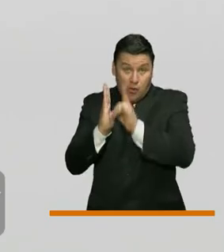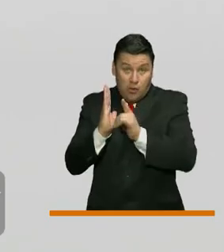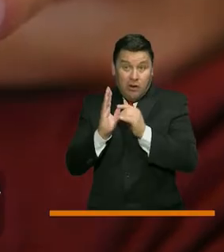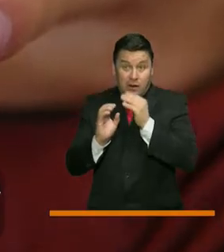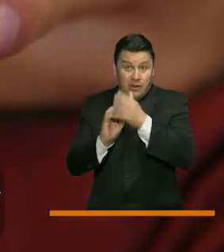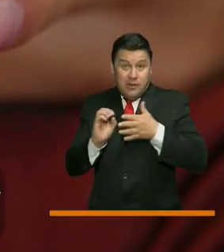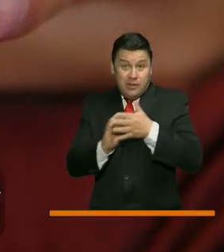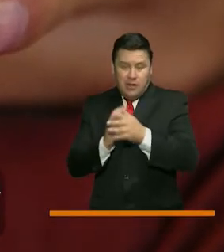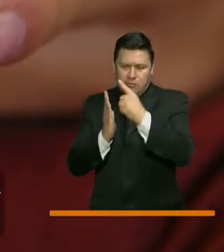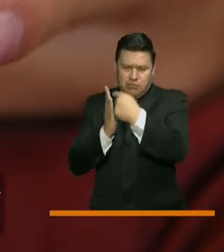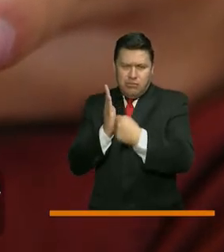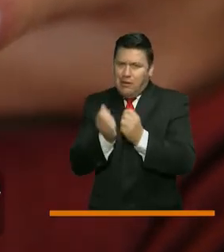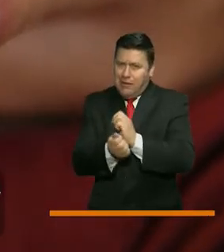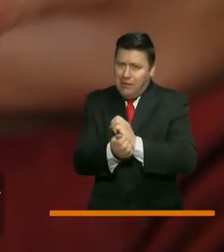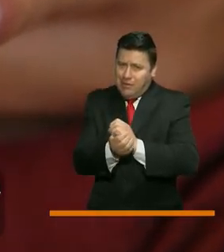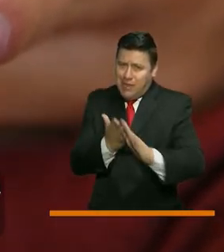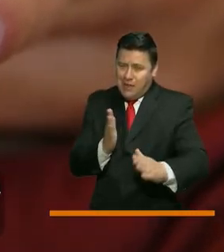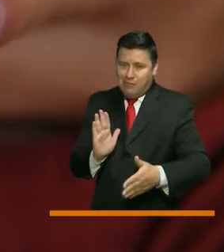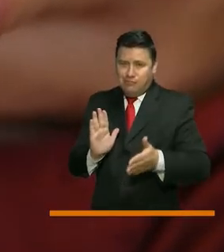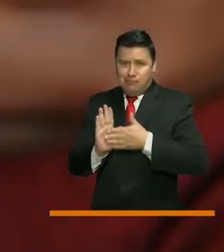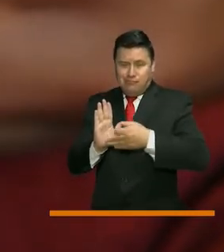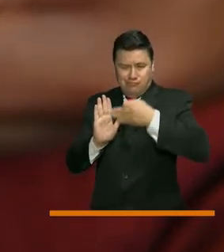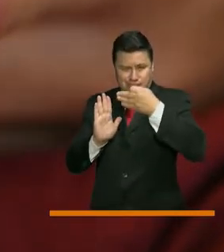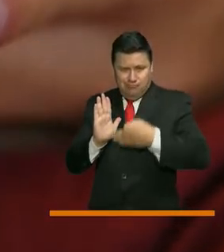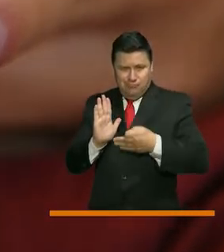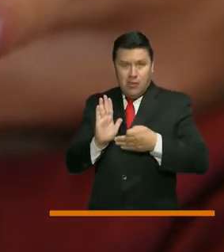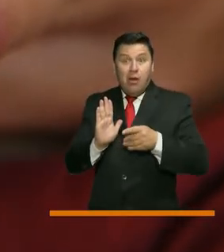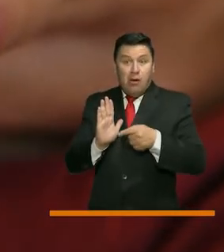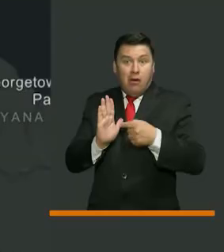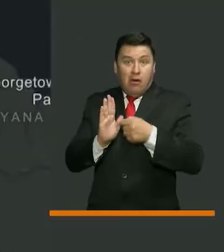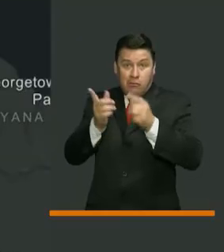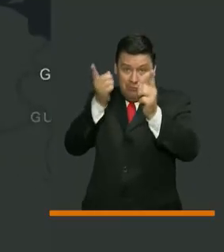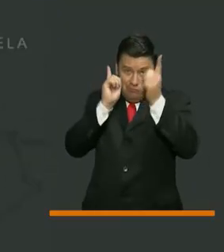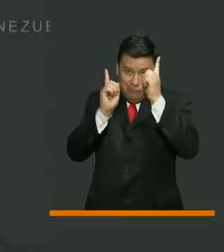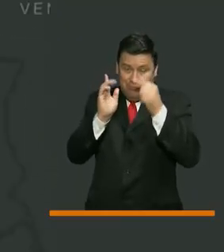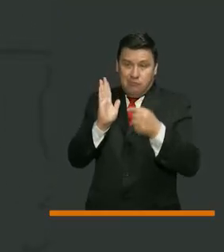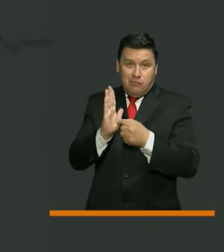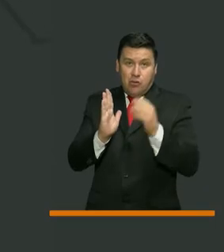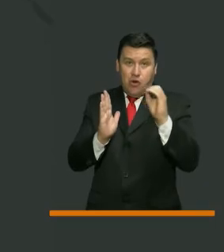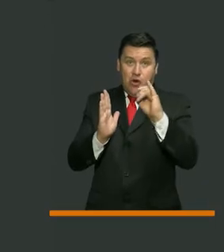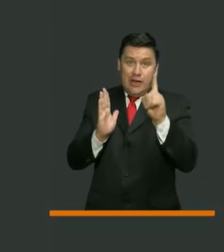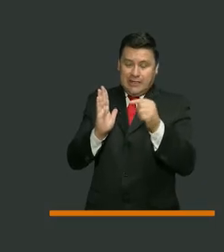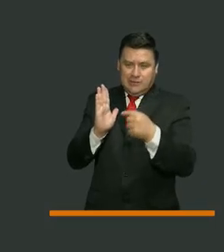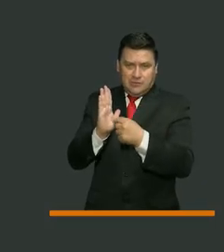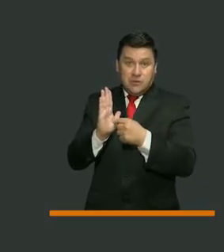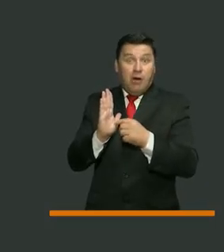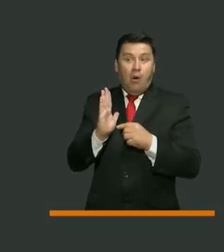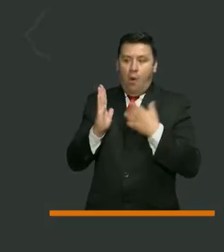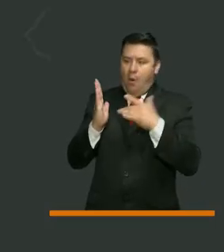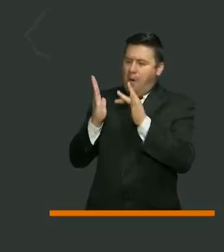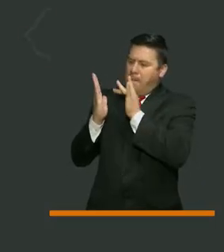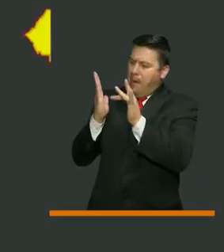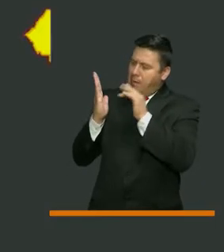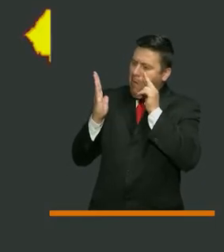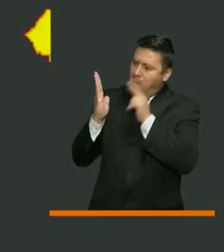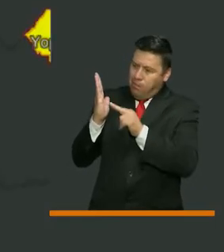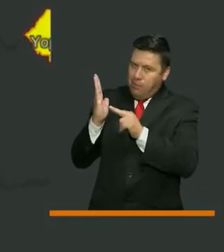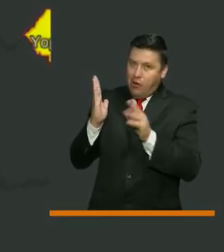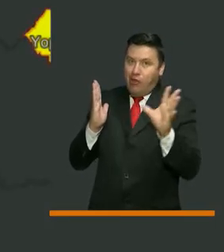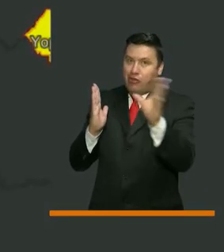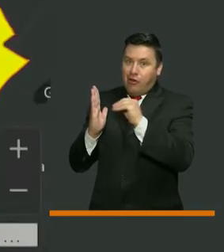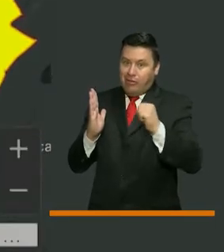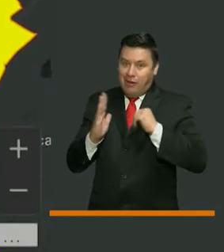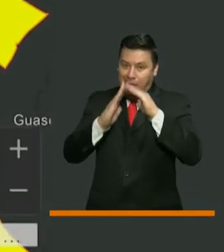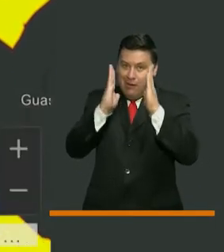el consumo de datos de la app son gratuitos y está disponible para iOS y Android. Una aplicación que todos debemos